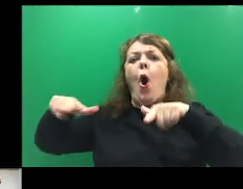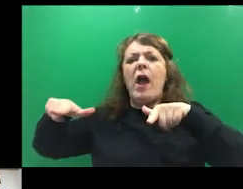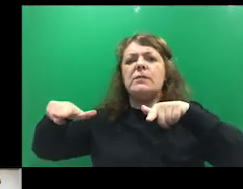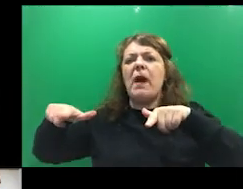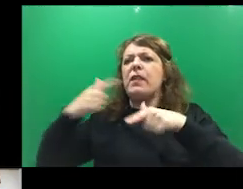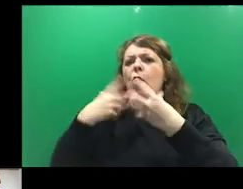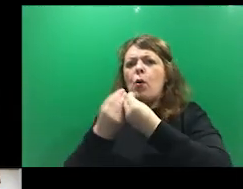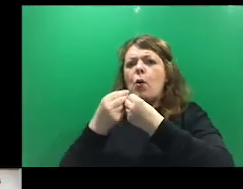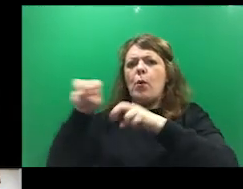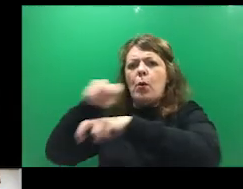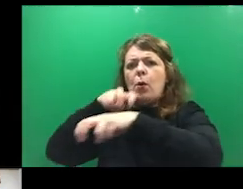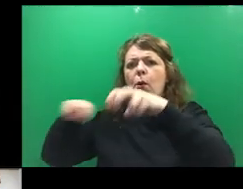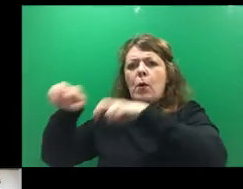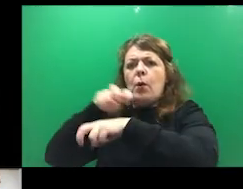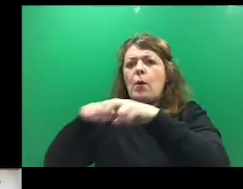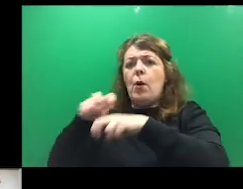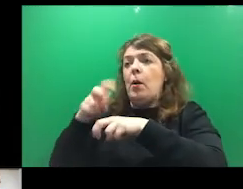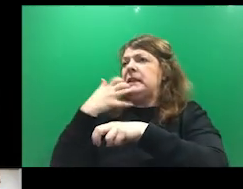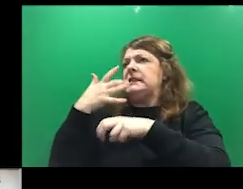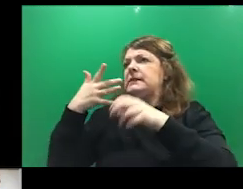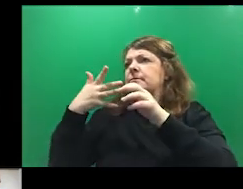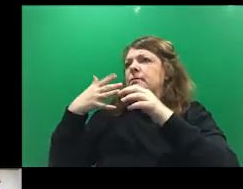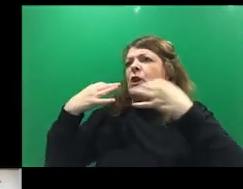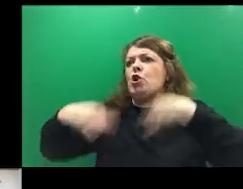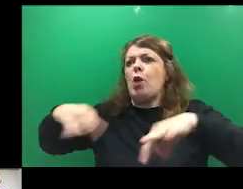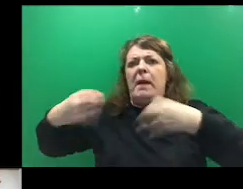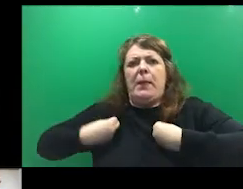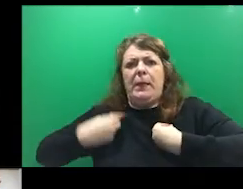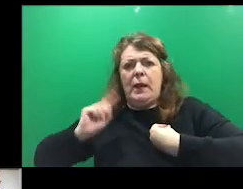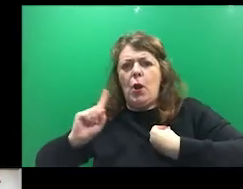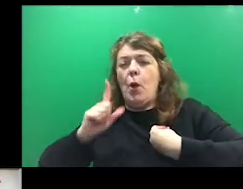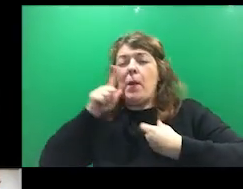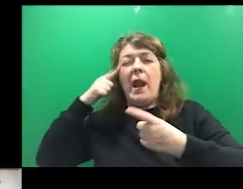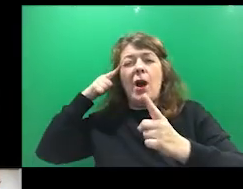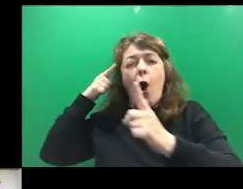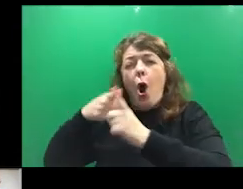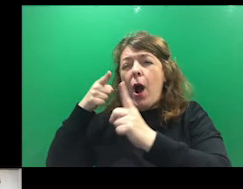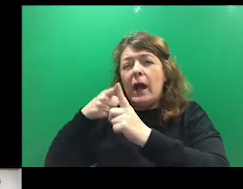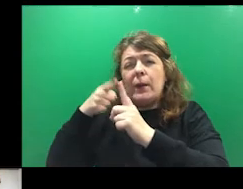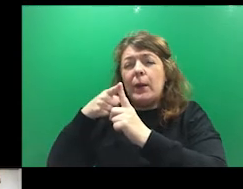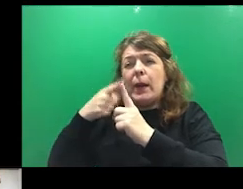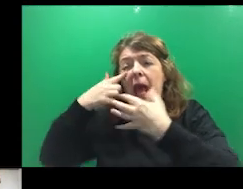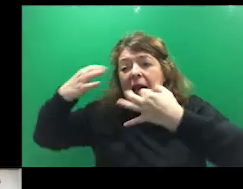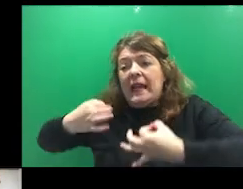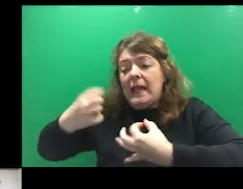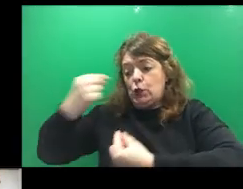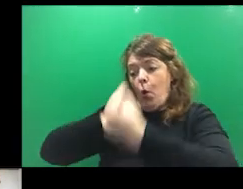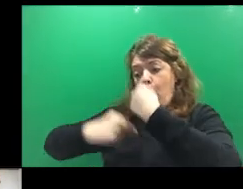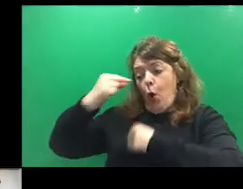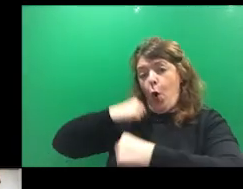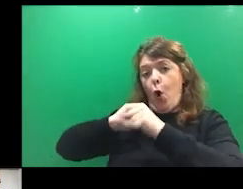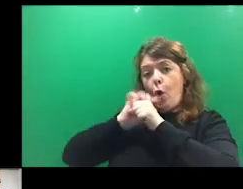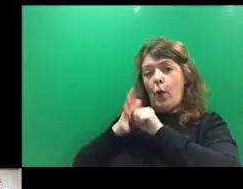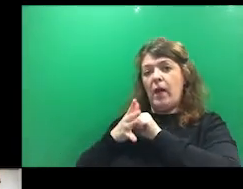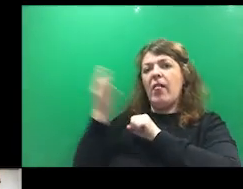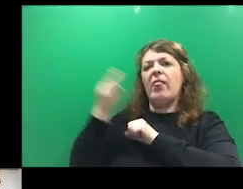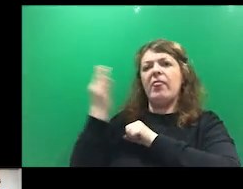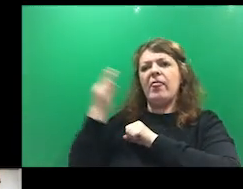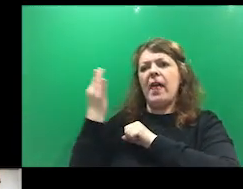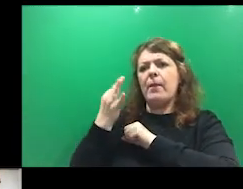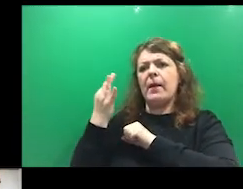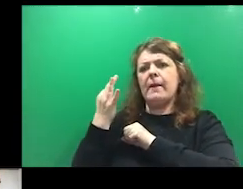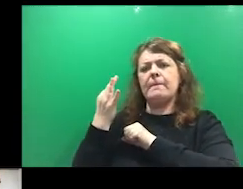un aula o cualquier otro espacio interior con personas con quienes no convivimos, para reducir al mínimo el riesgo